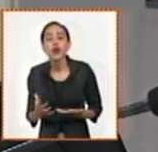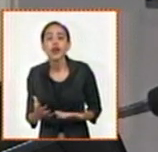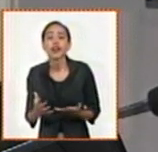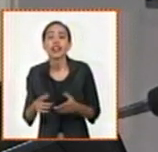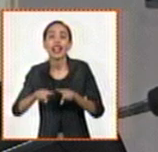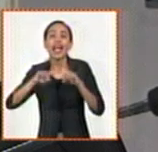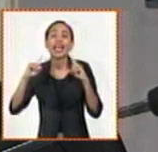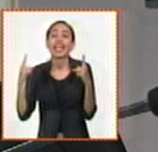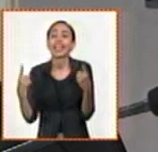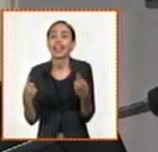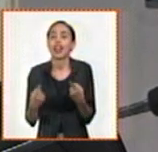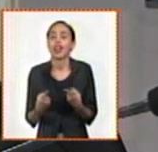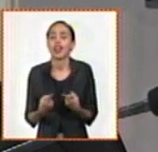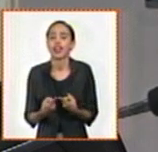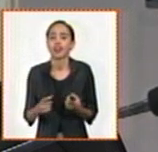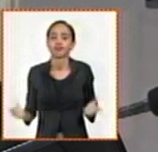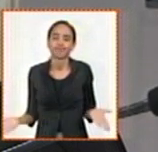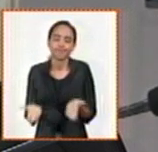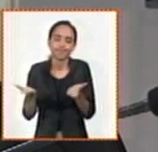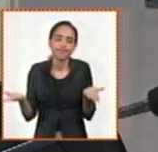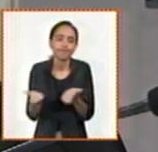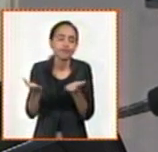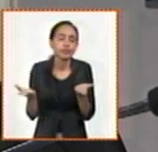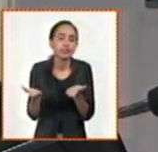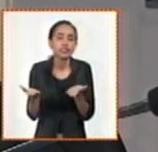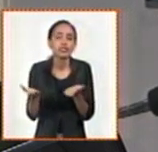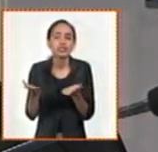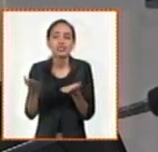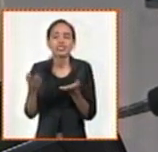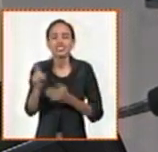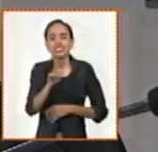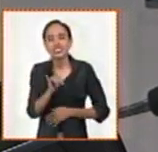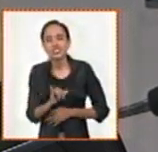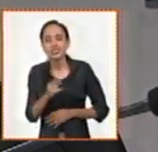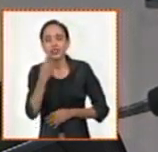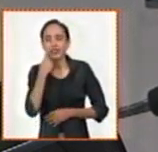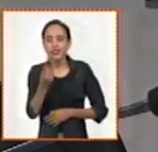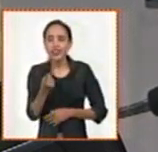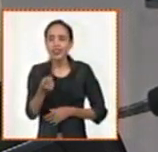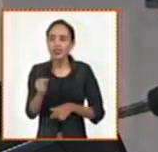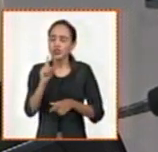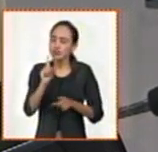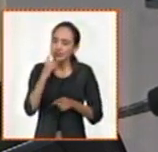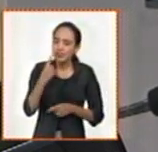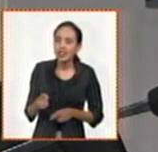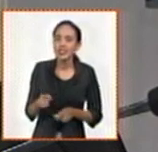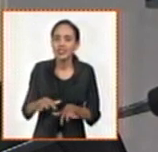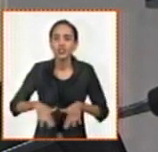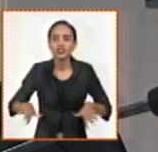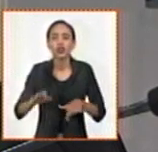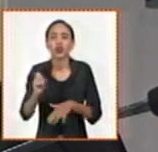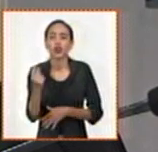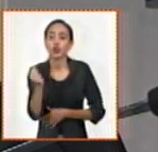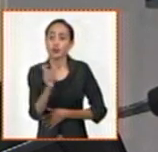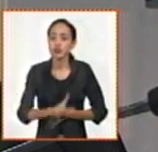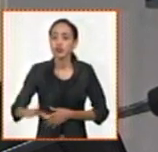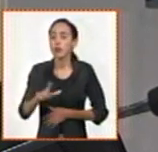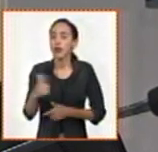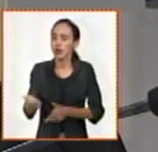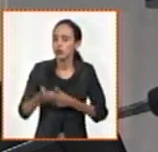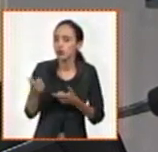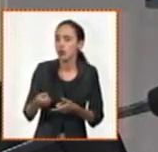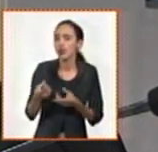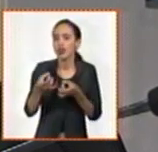forma generalizada, que es muy degradadora del contexto ecológico y social, como la agricultura convencional, con